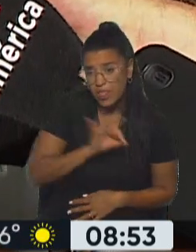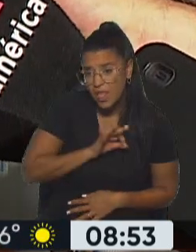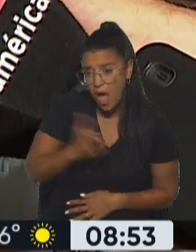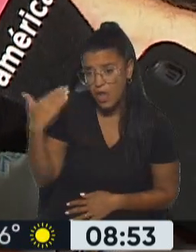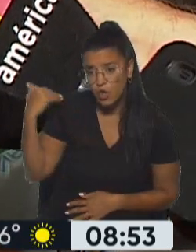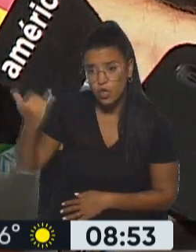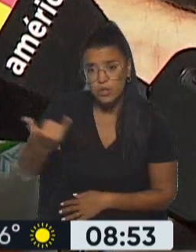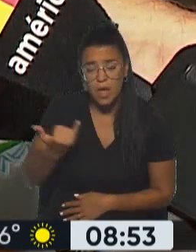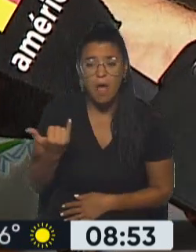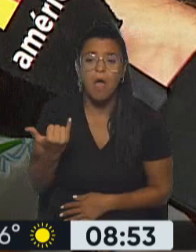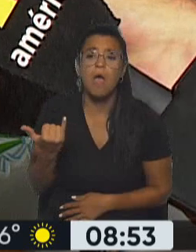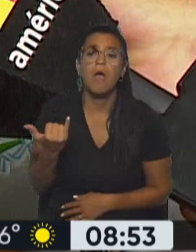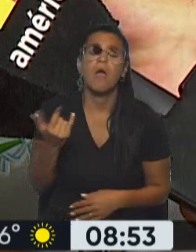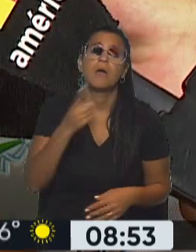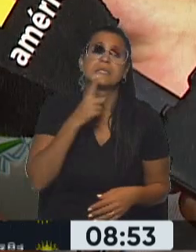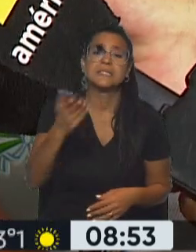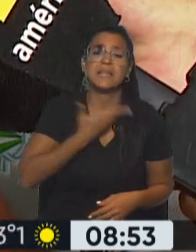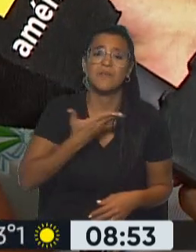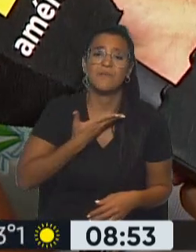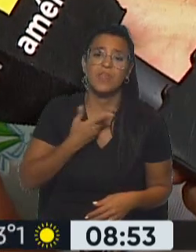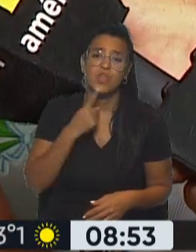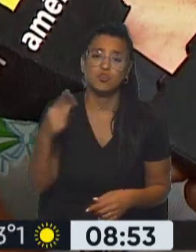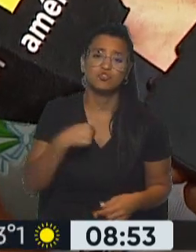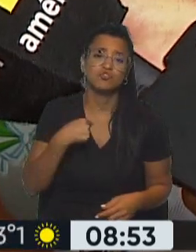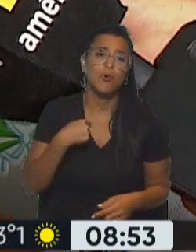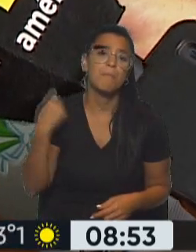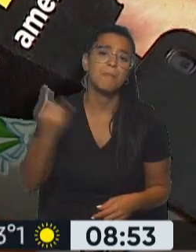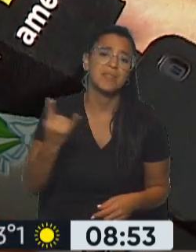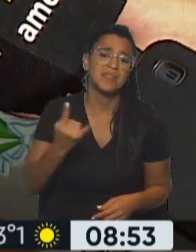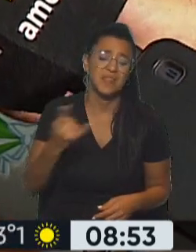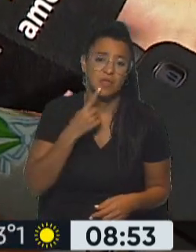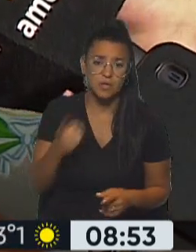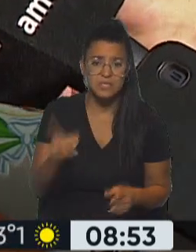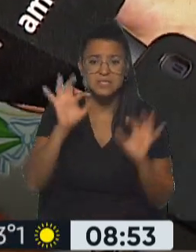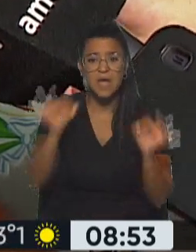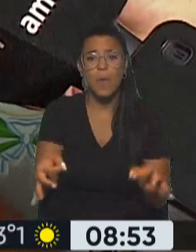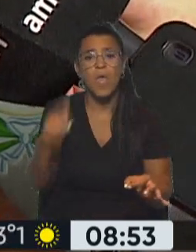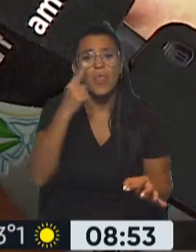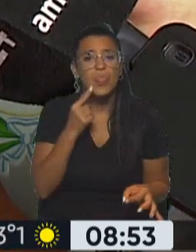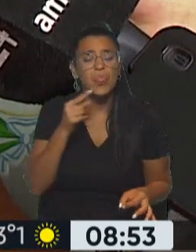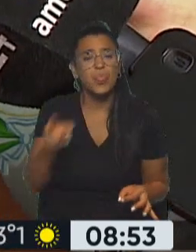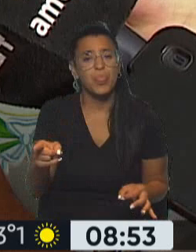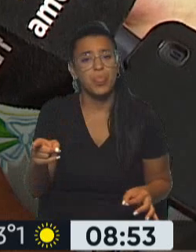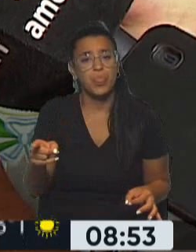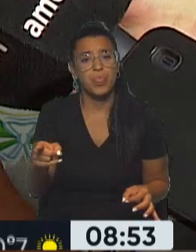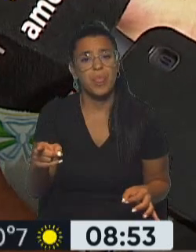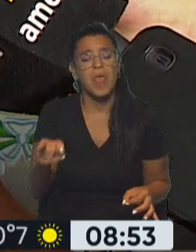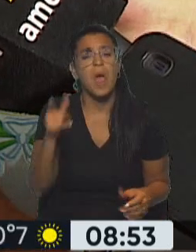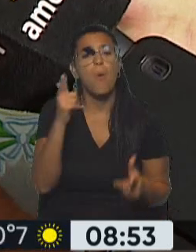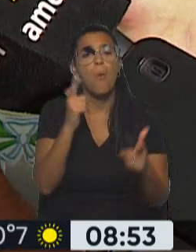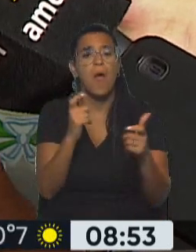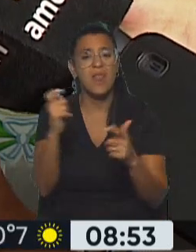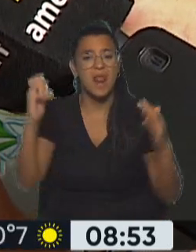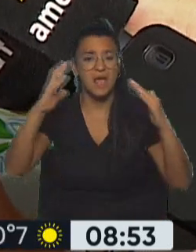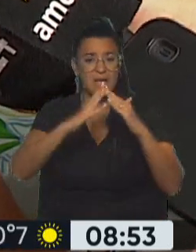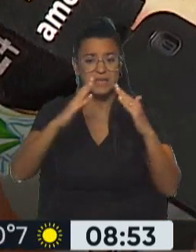Ayer alguien en Santa Fe dijo que yo mentía con esto que decía. ¿Saben qué día fue el que balearon la